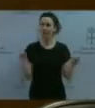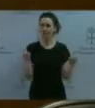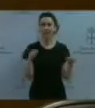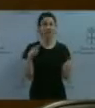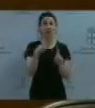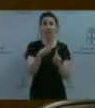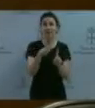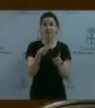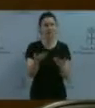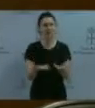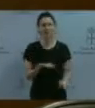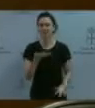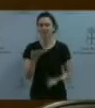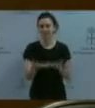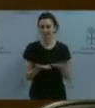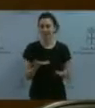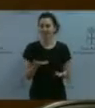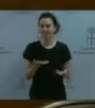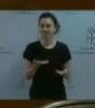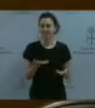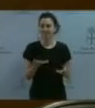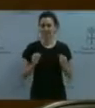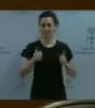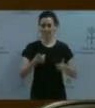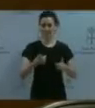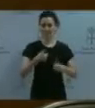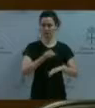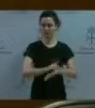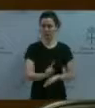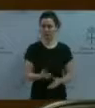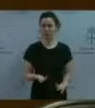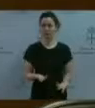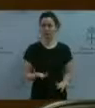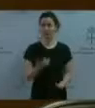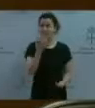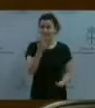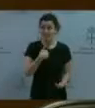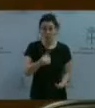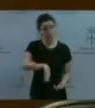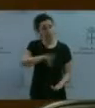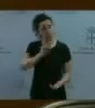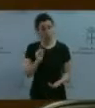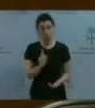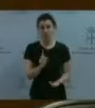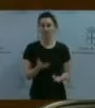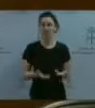plantean esta iniciativa, y que los que no lo entendemos ni queremos aprenderlo porque estamos en nuestro derecho también,